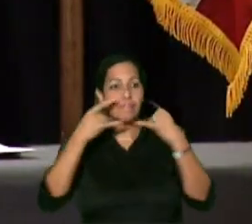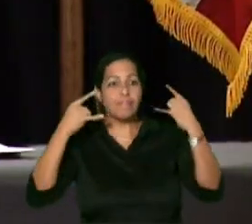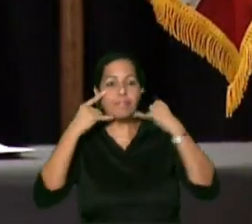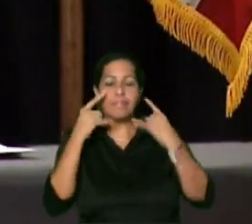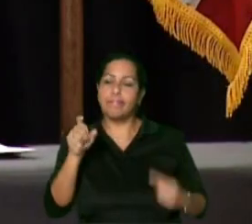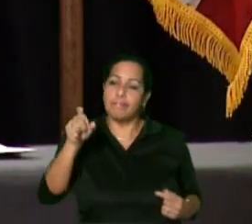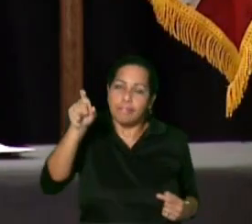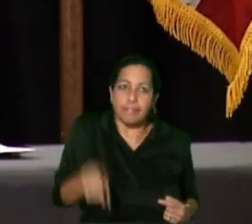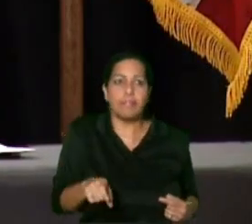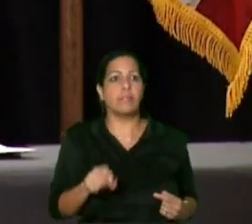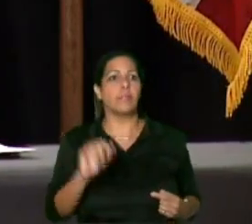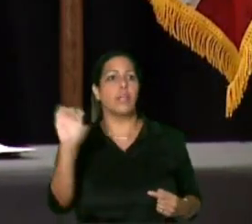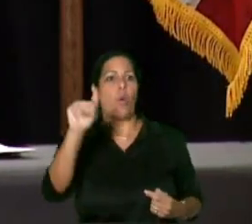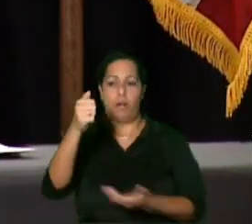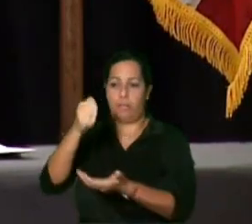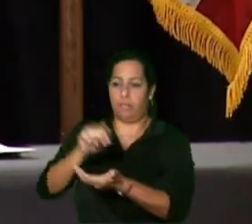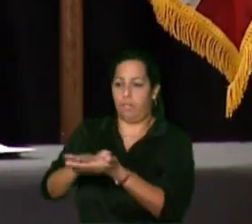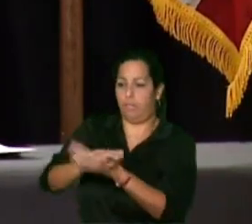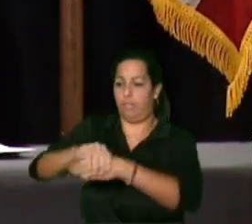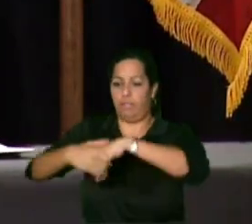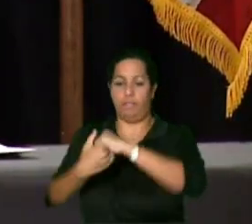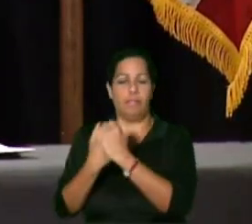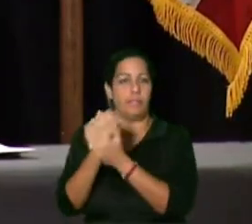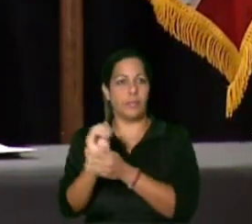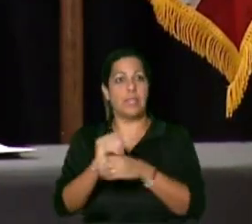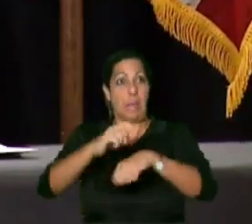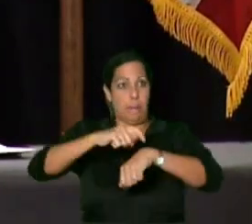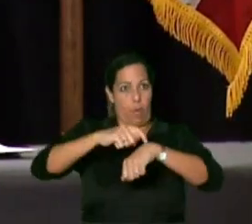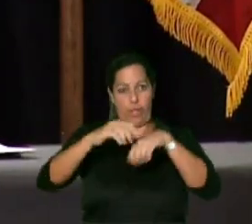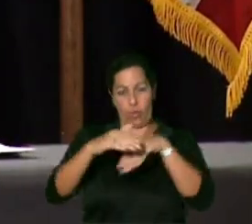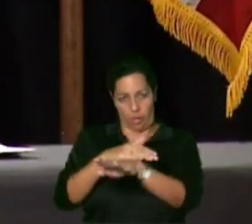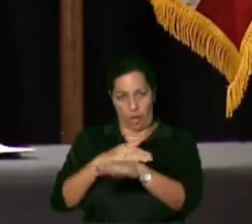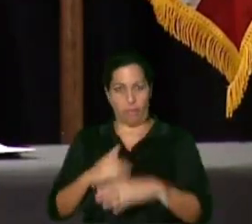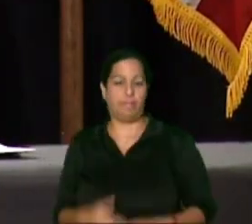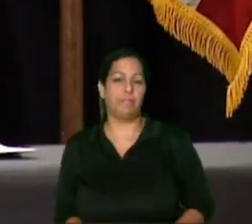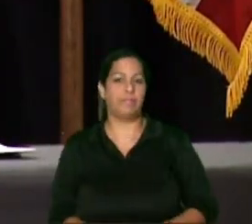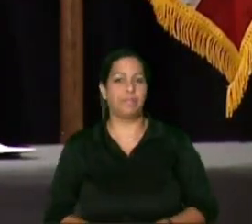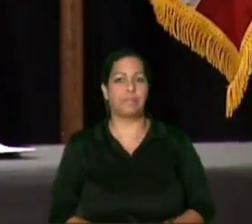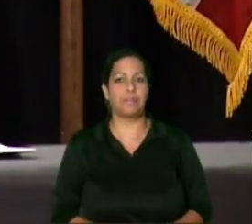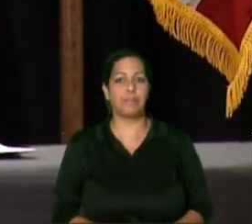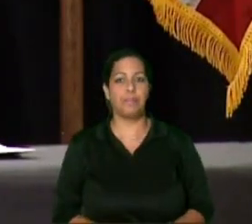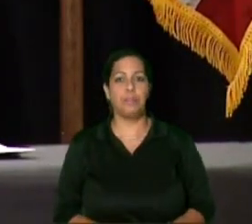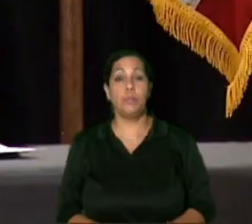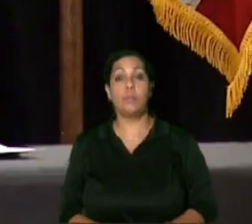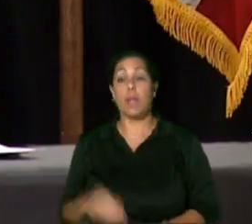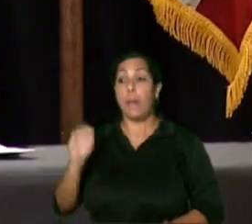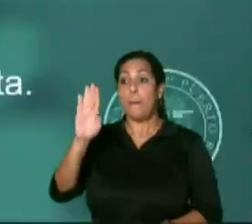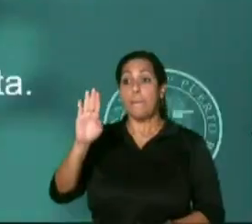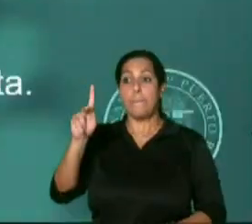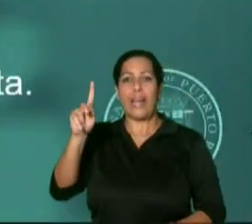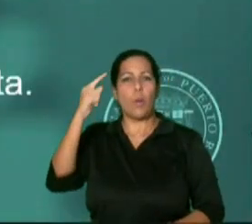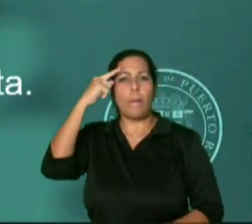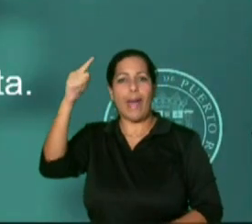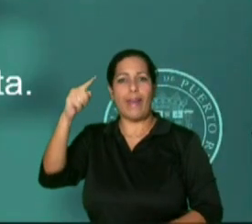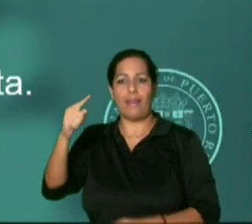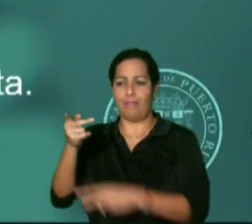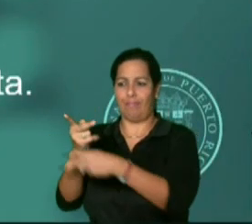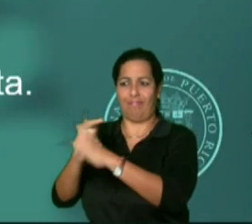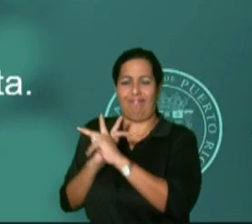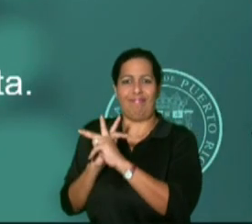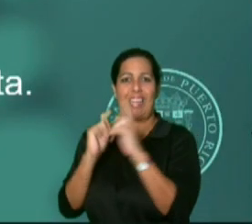de mascarilla y la limpieza de manos de estos ciudadanos al entrar al lugar. Los bancos hipotecarios y otras